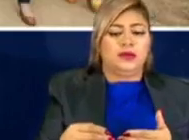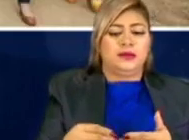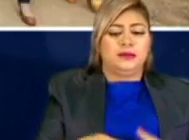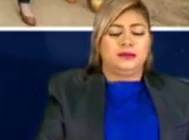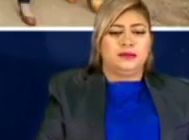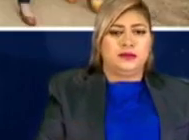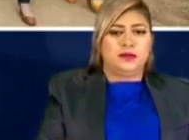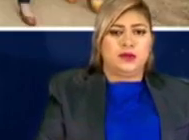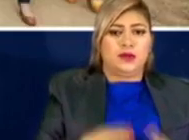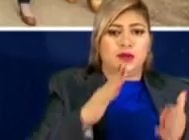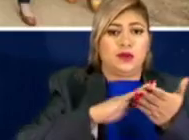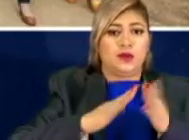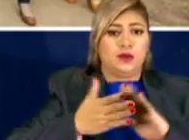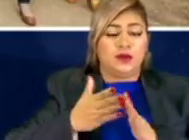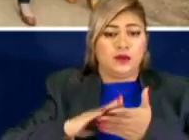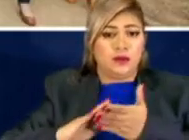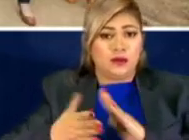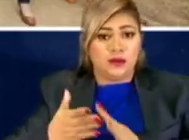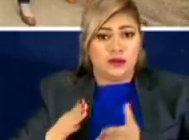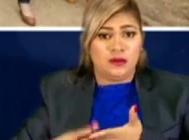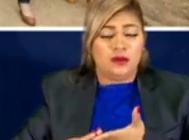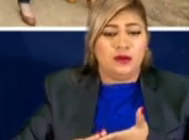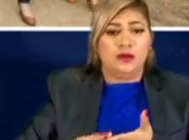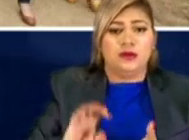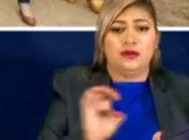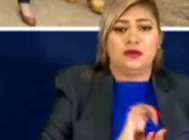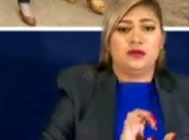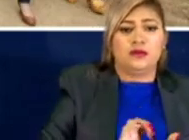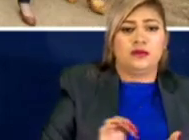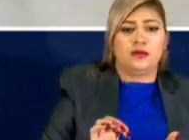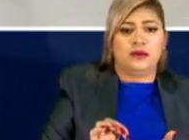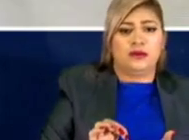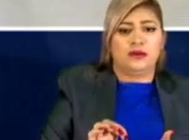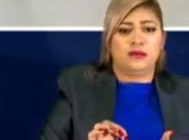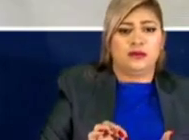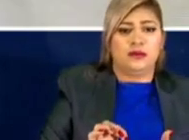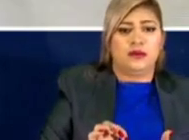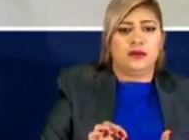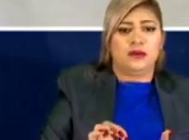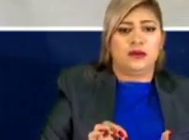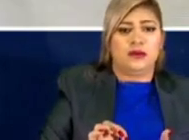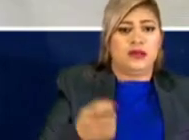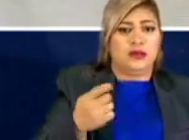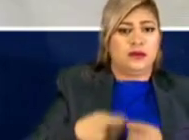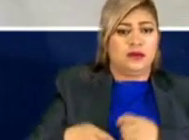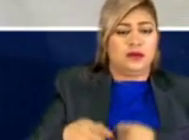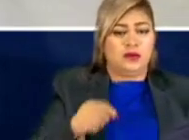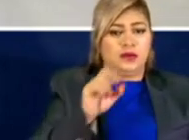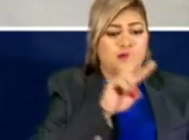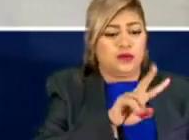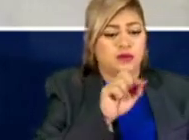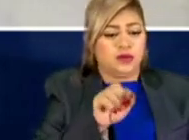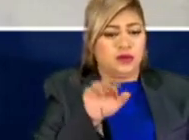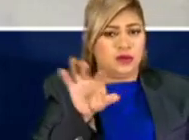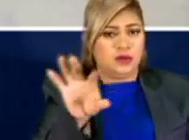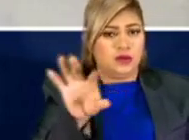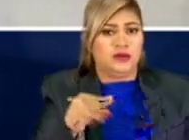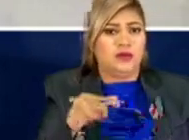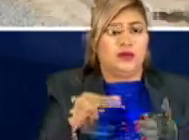La comunidad de Ocú recibió terminada la escuela José Dolores Carrizo, inversión de 2.9 millones de